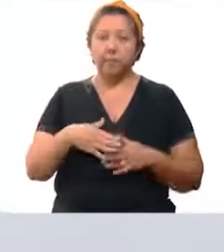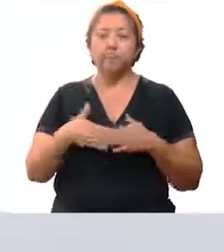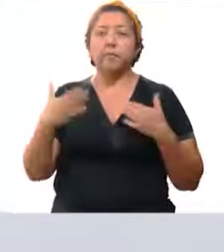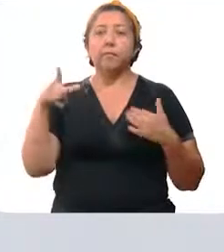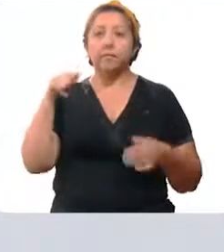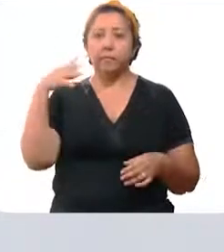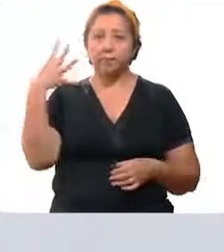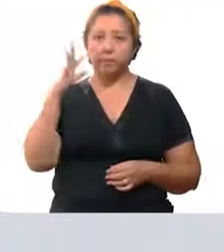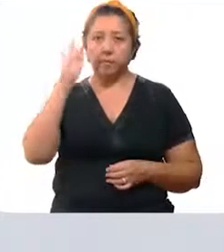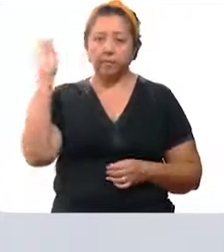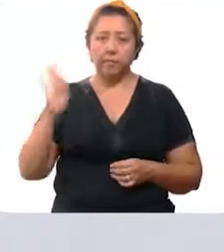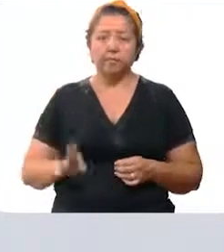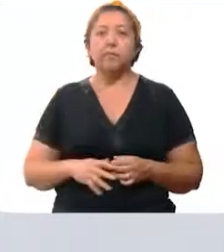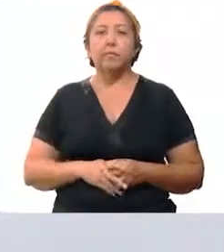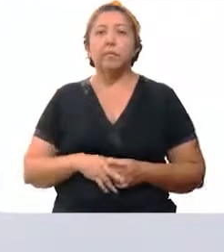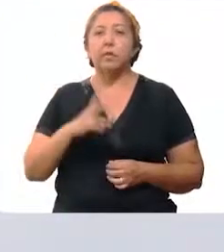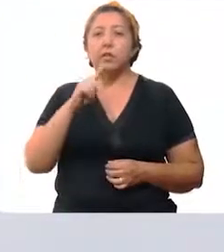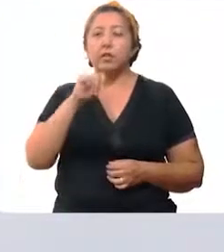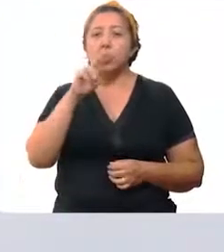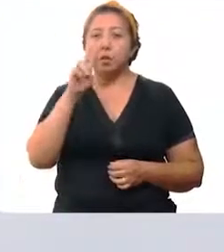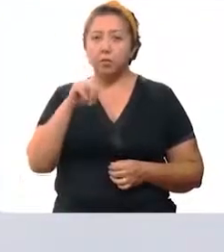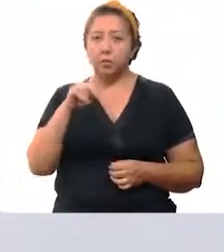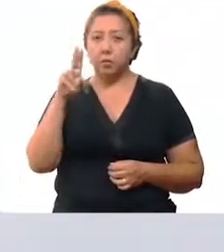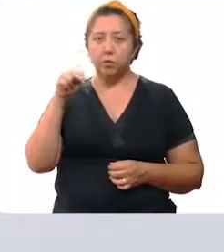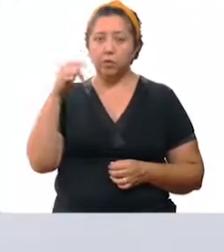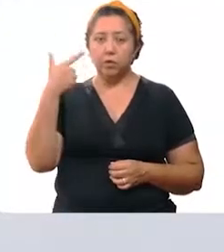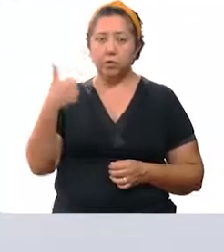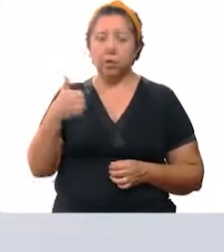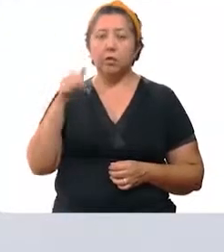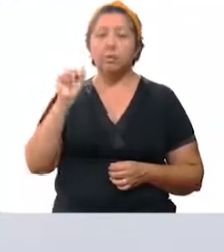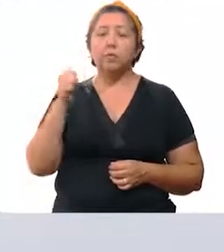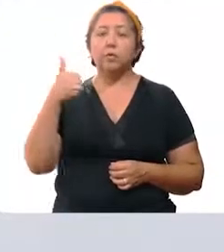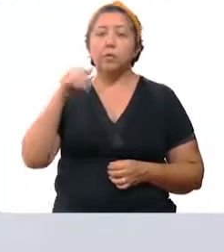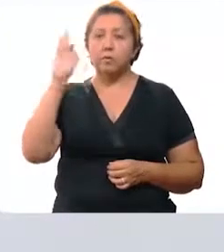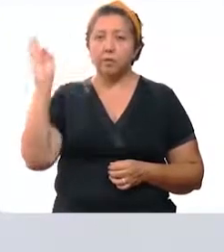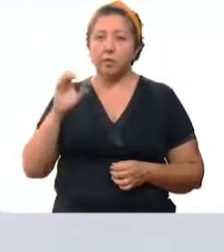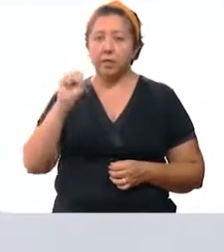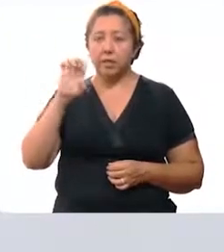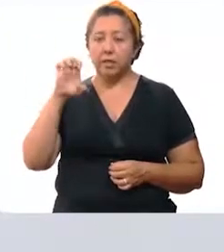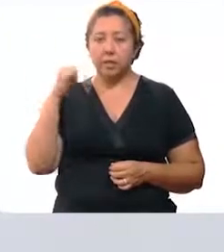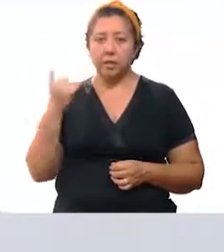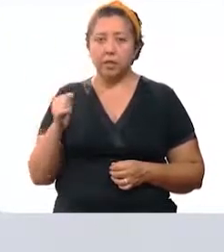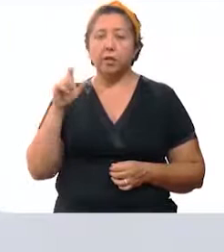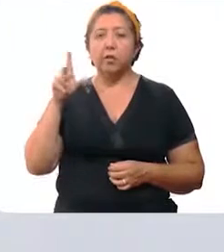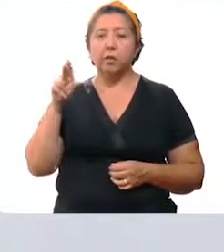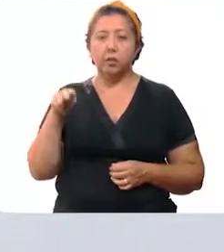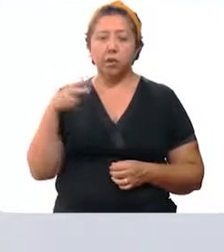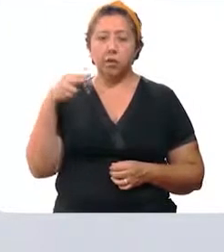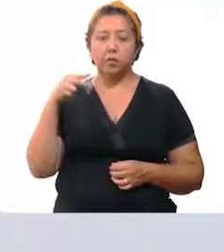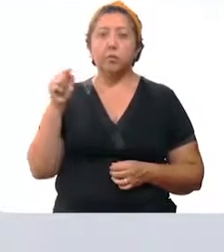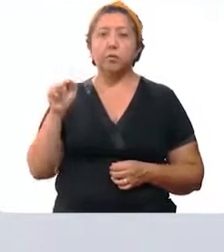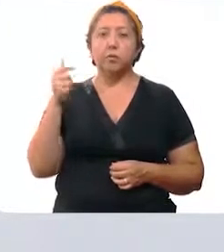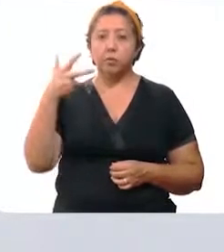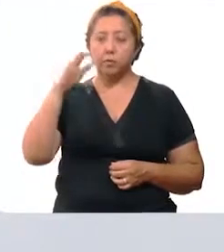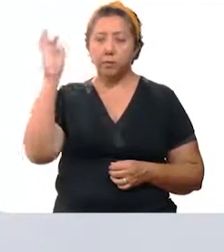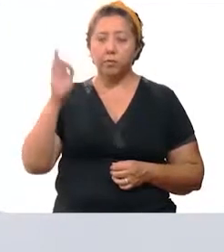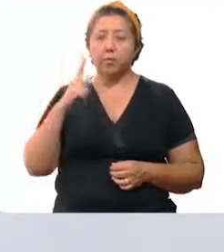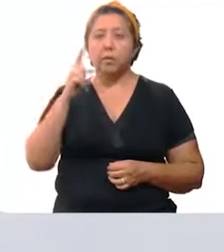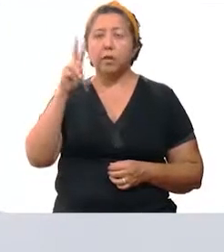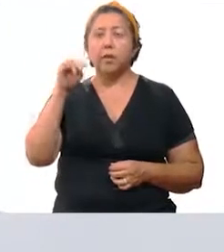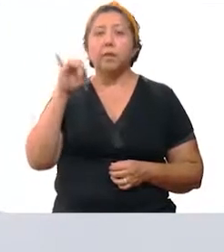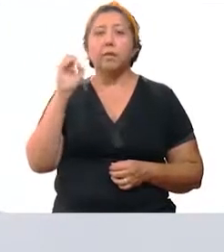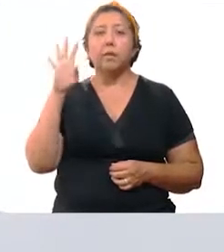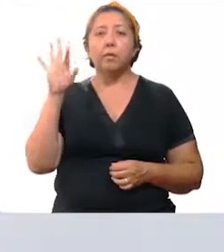del 74%, Tzitzantún 86.6%, Cellé 80.8%,